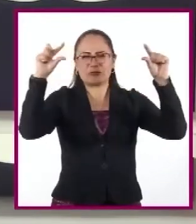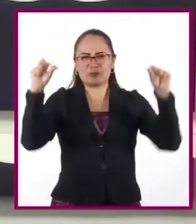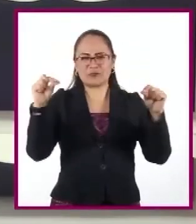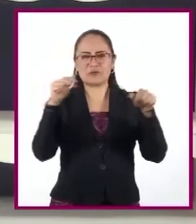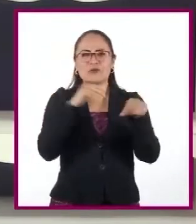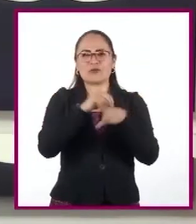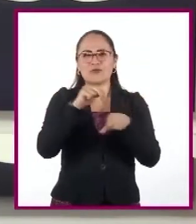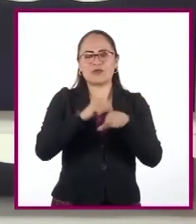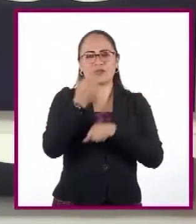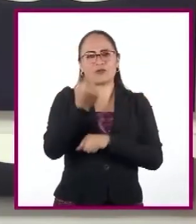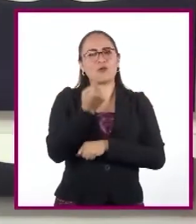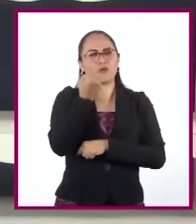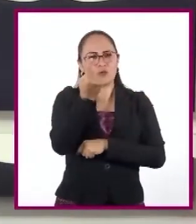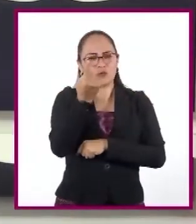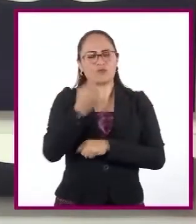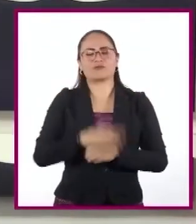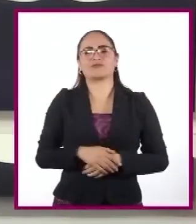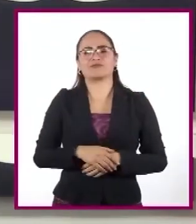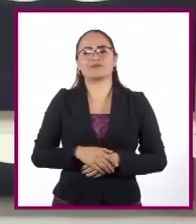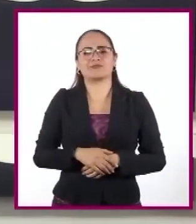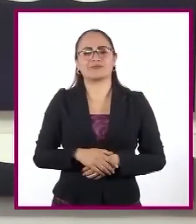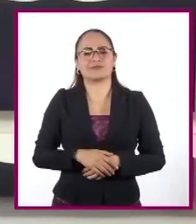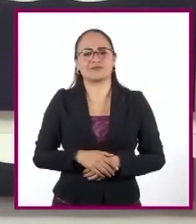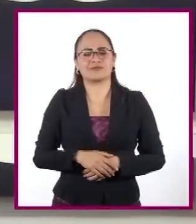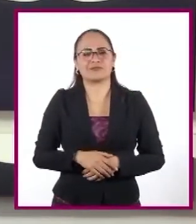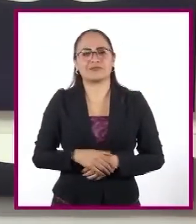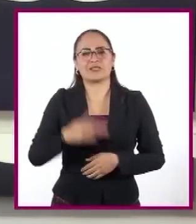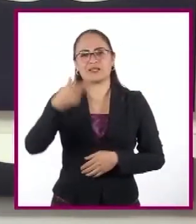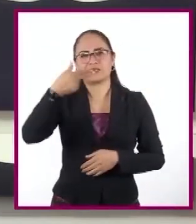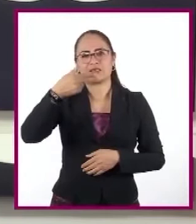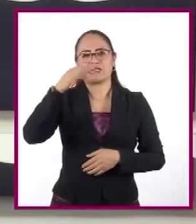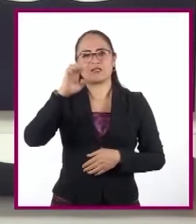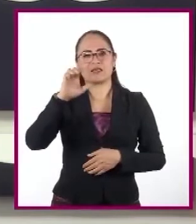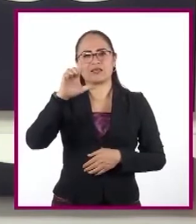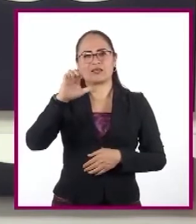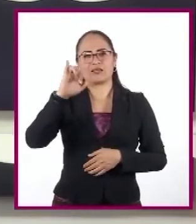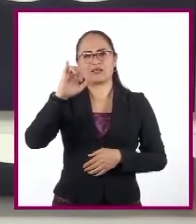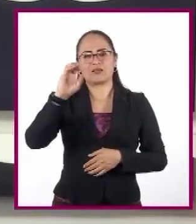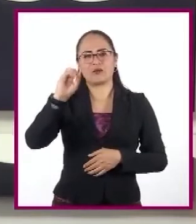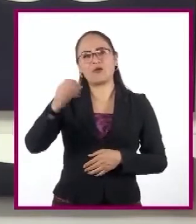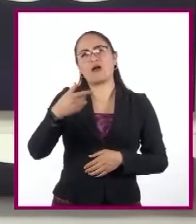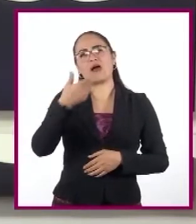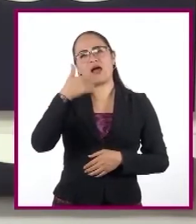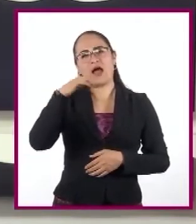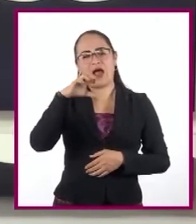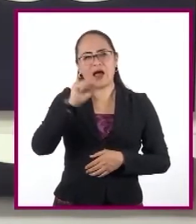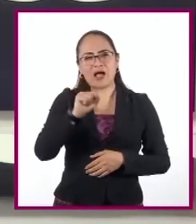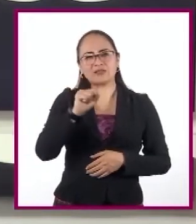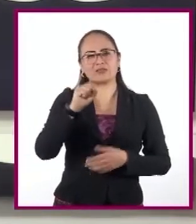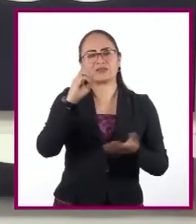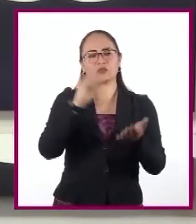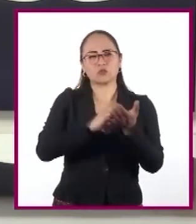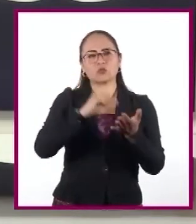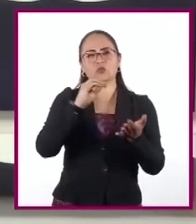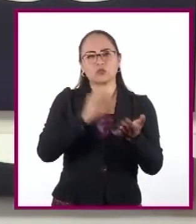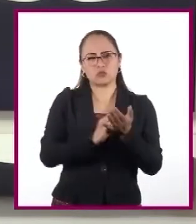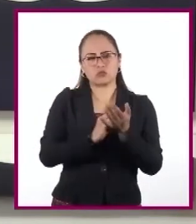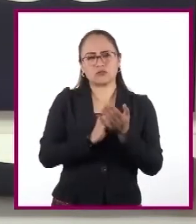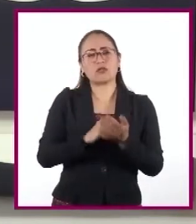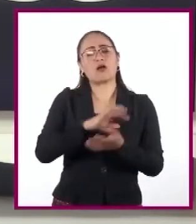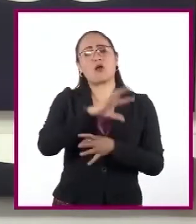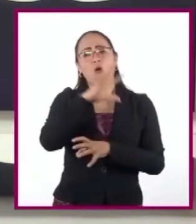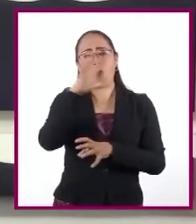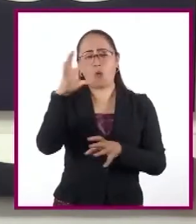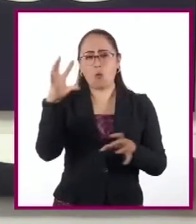número 1 de la tabla periódica. El helio es un elemento en estado gaseoso estable. Al tener completa